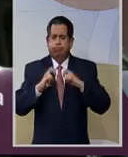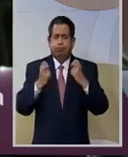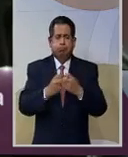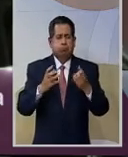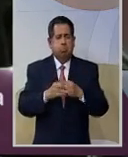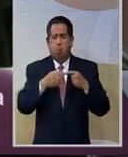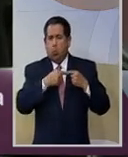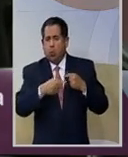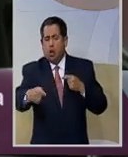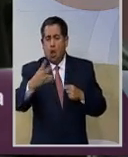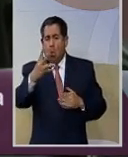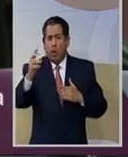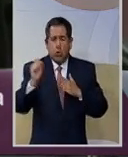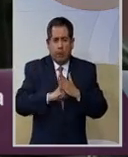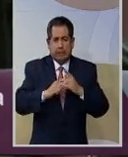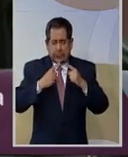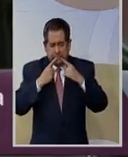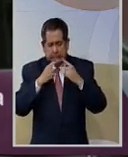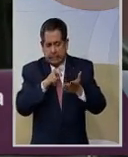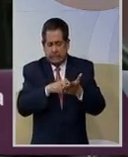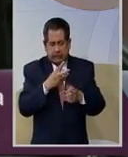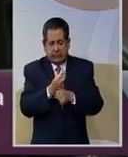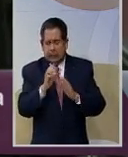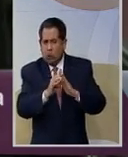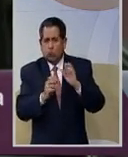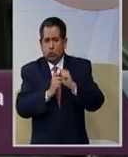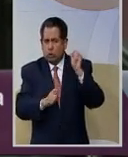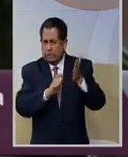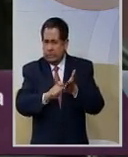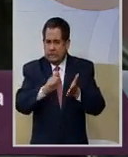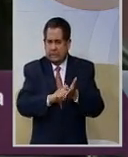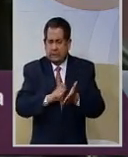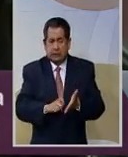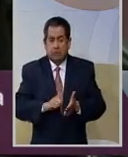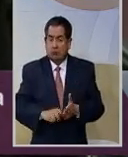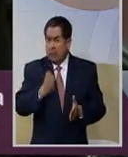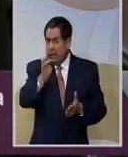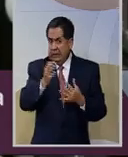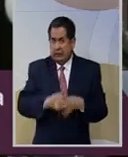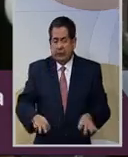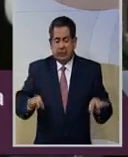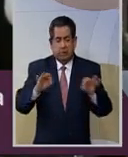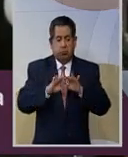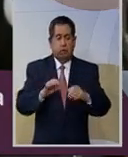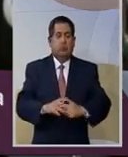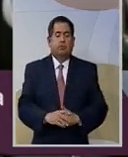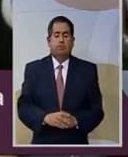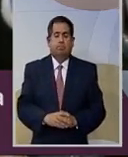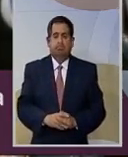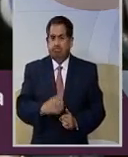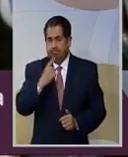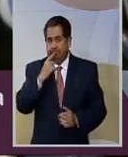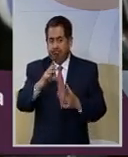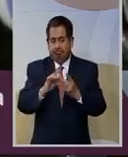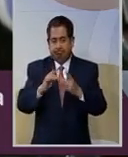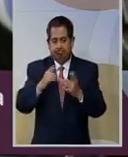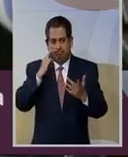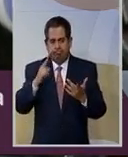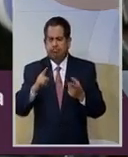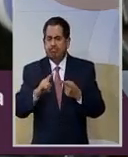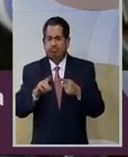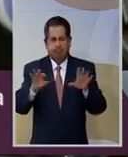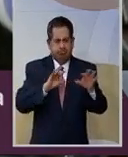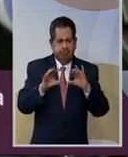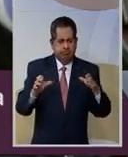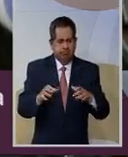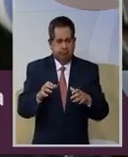4 meses para redactar la Constitución de la Ciudad de México. Entonces es un paso muy importante. Hoy se van a elegir, vamos